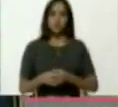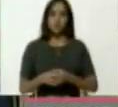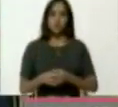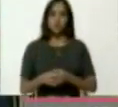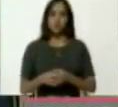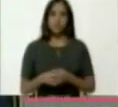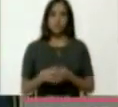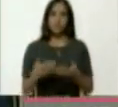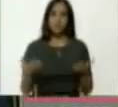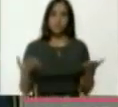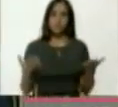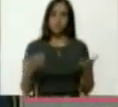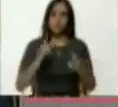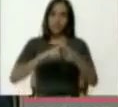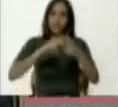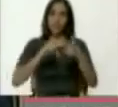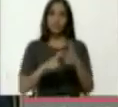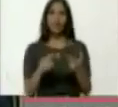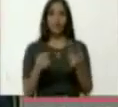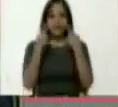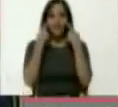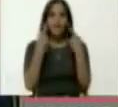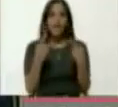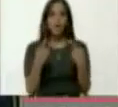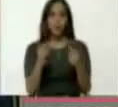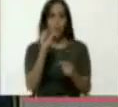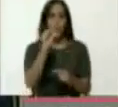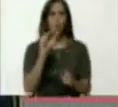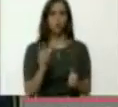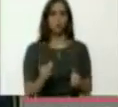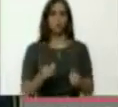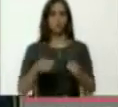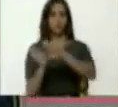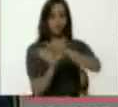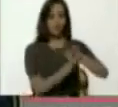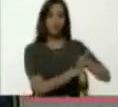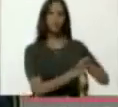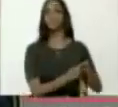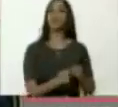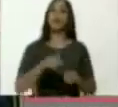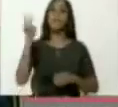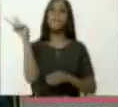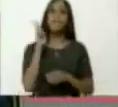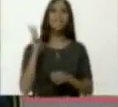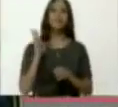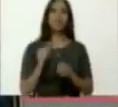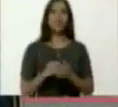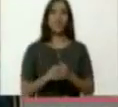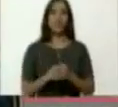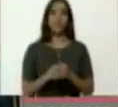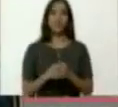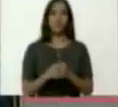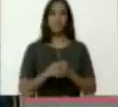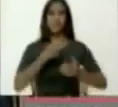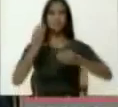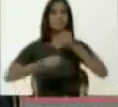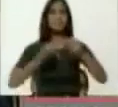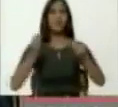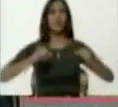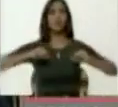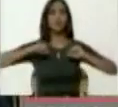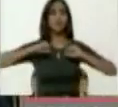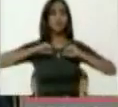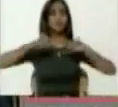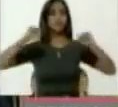saben. Entonces, para que nos demos cuenta un poco, ahora bien, Venezuela Ice Live. Hicieron un concierto, hermano,